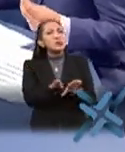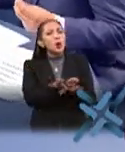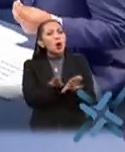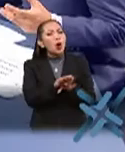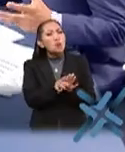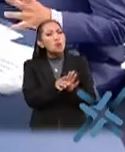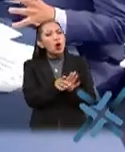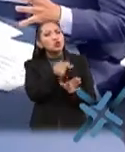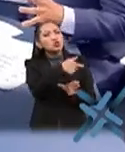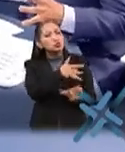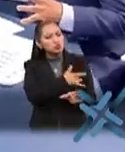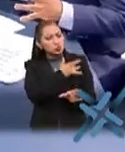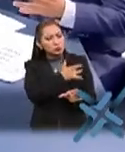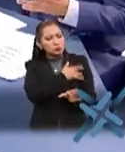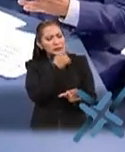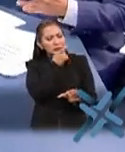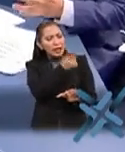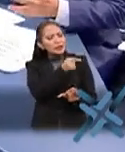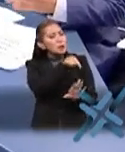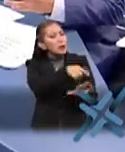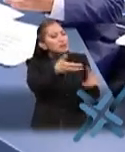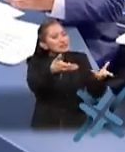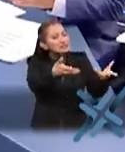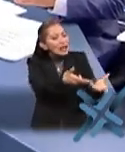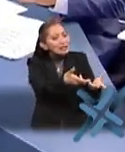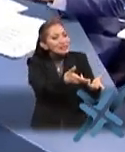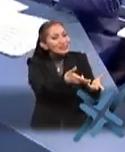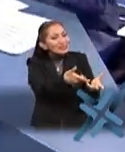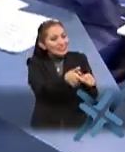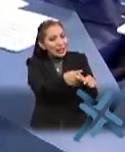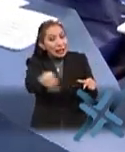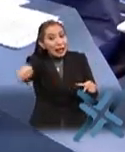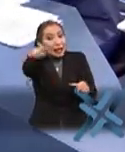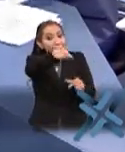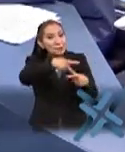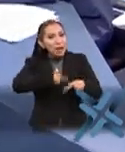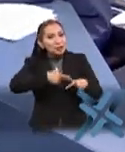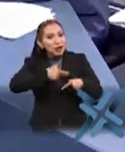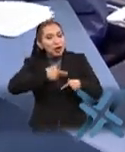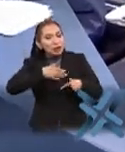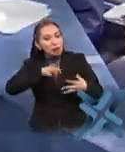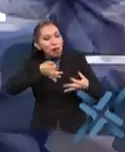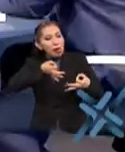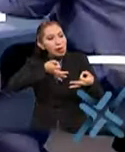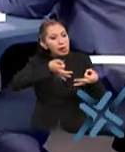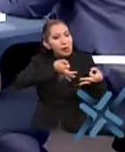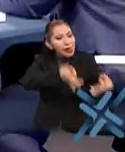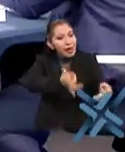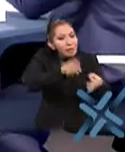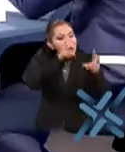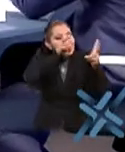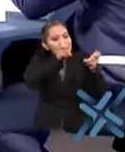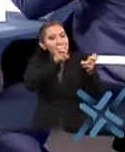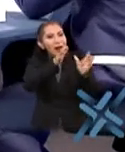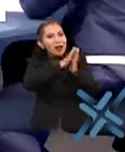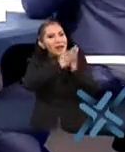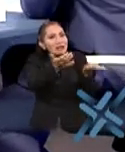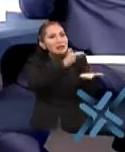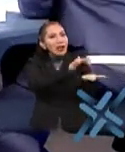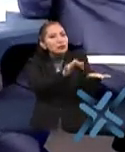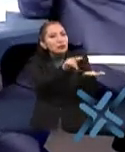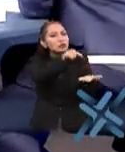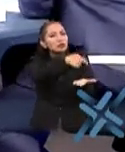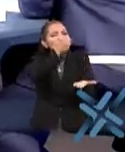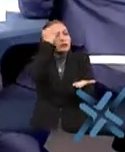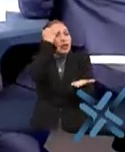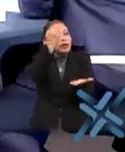¿Cómo presentiste cuando dijimos vamos a hacer que las personas se enganchen a estos contenidos literarios? ¿Cuál fue la primera